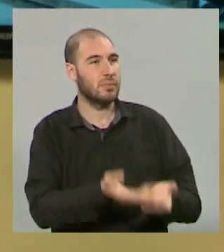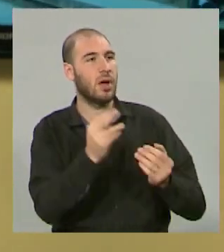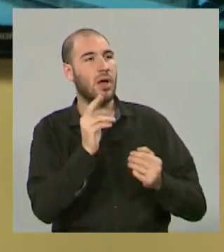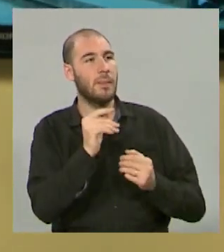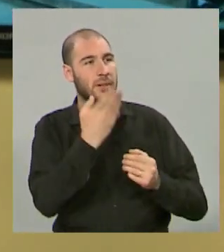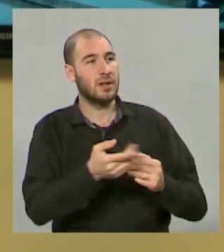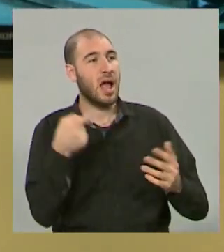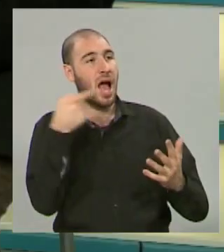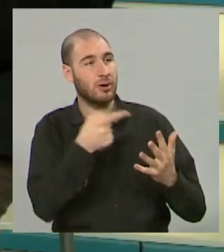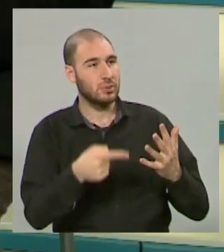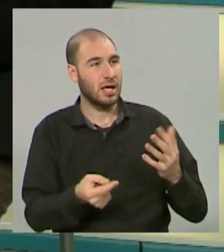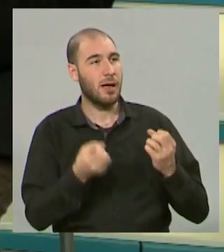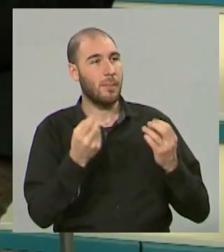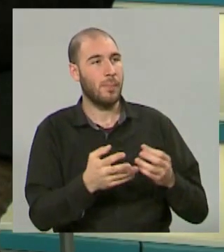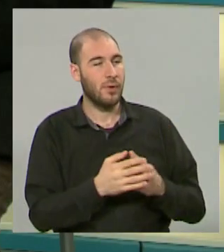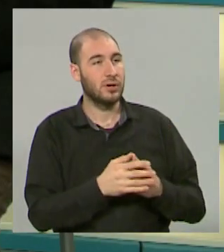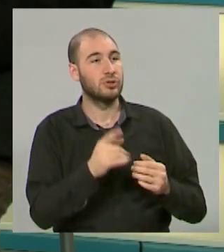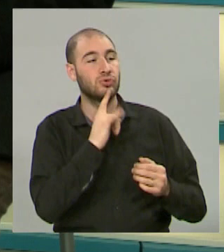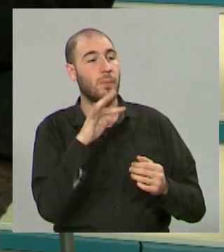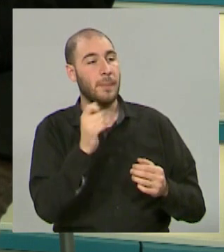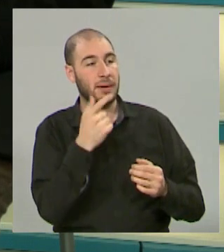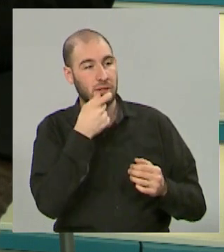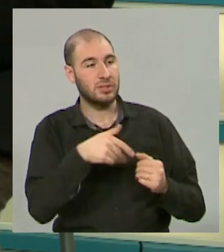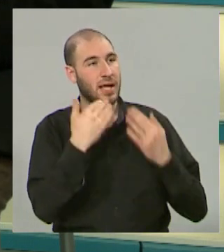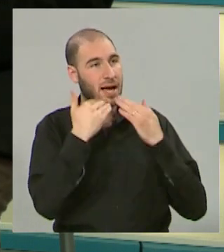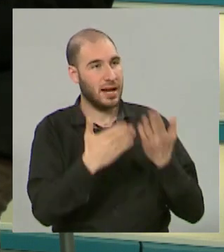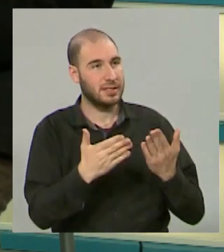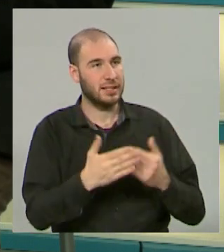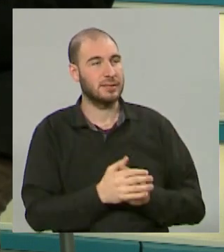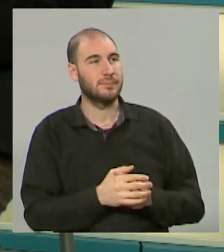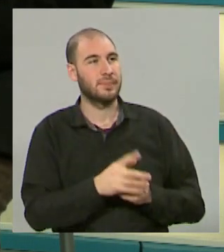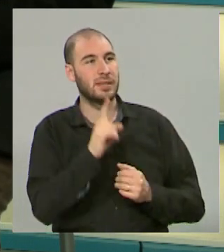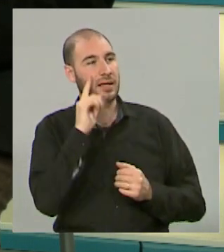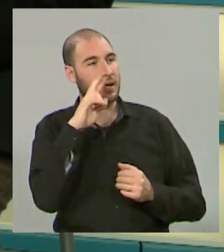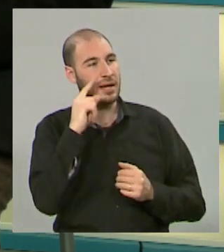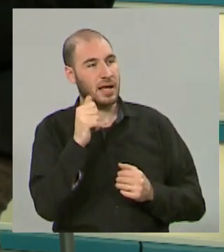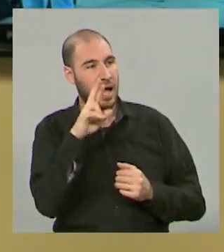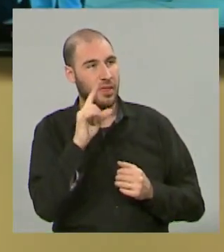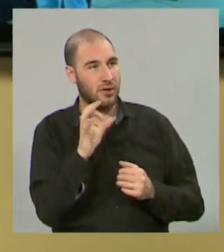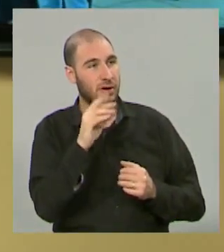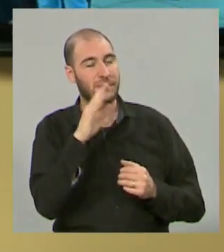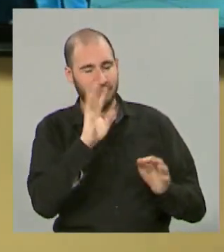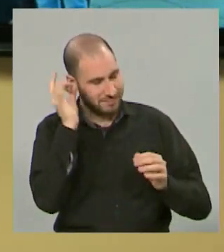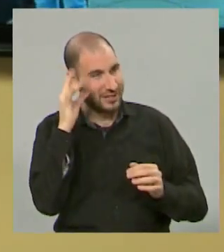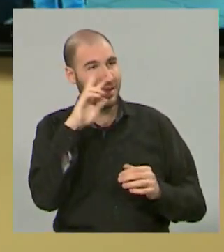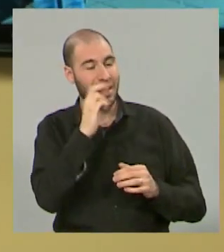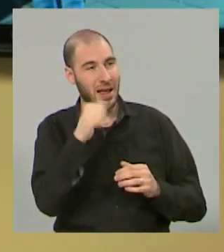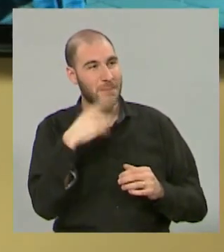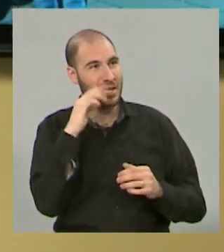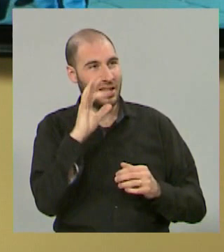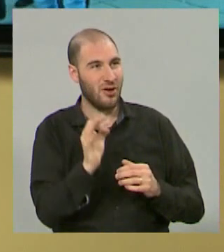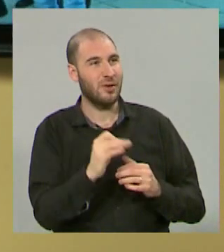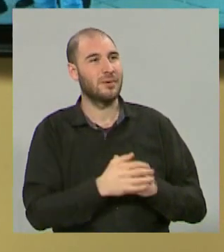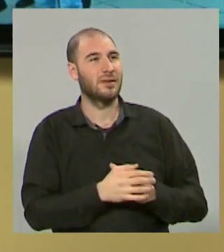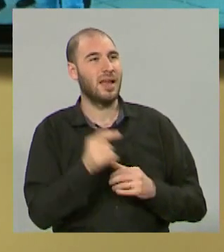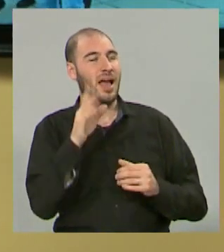gente que estaba imputada por el caso de la Túpac Amaru acá en Mendoza. Muchísimas gracias, Ricardo Villalba. Ramiro